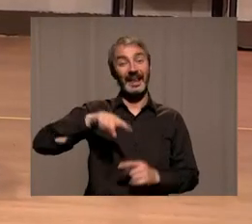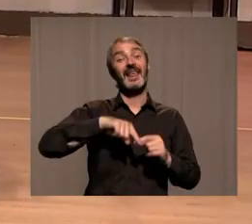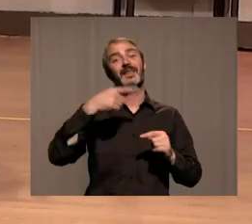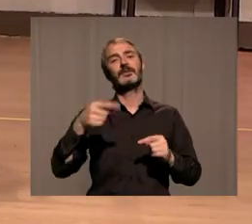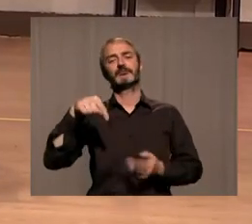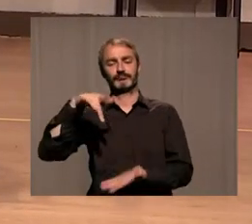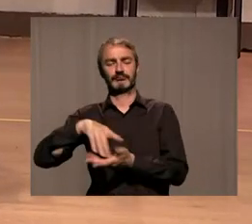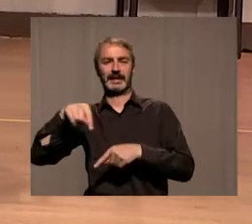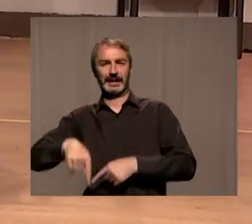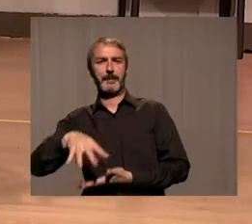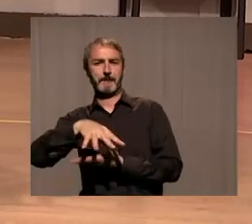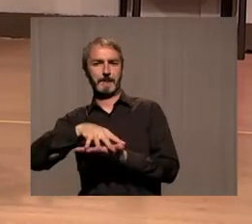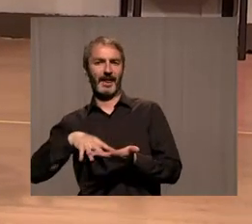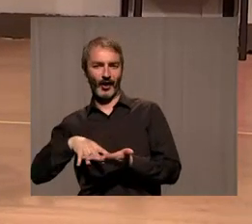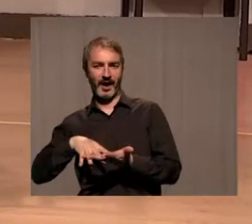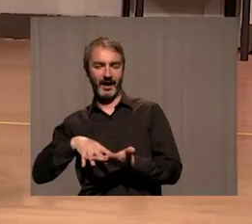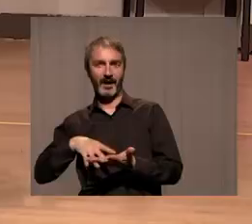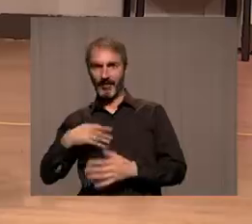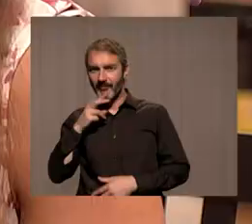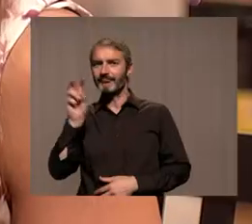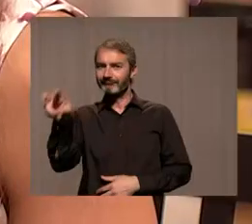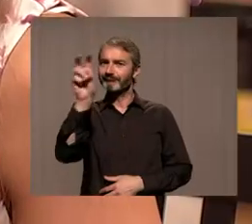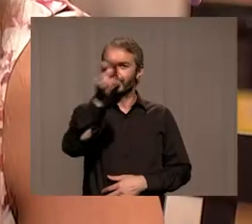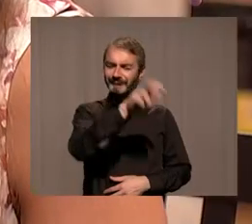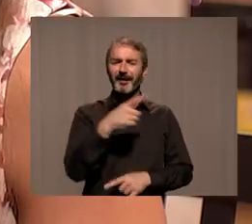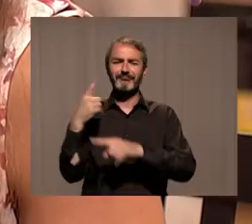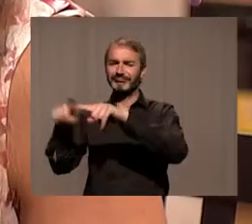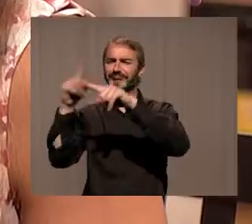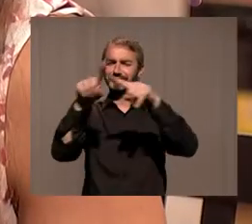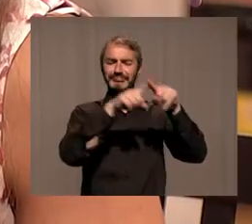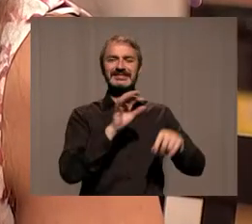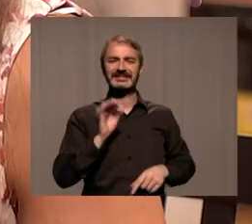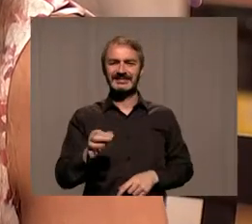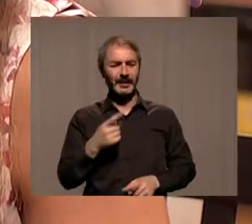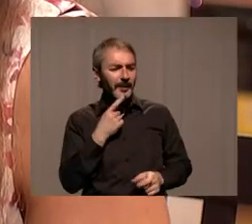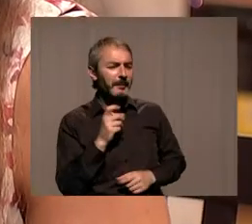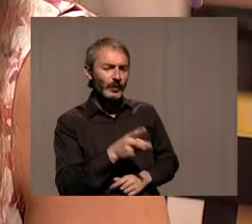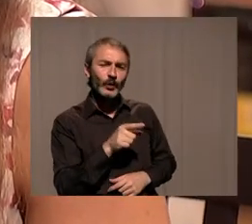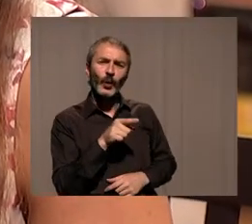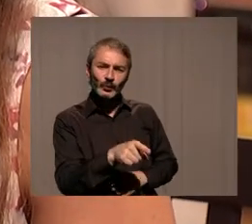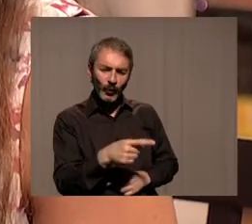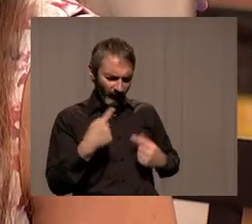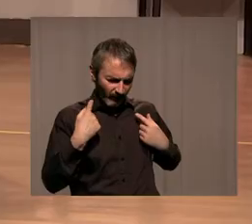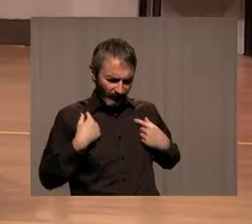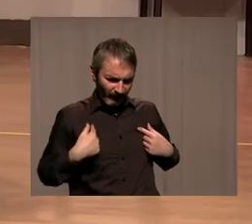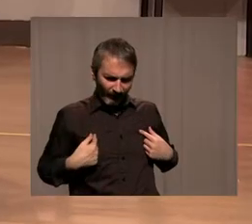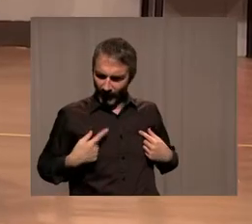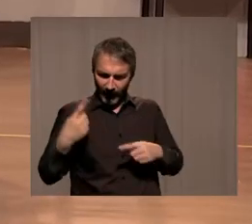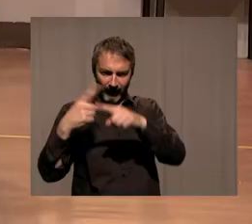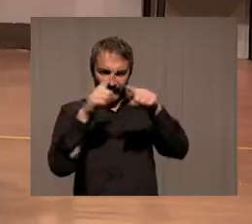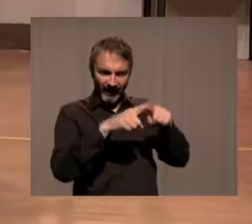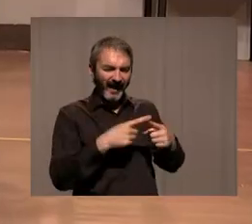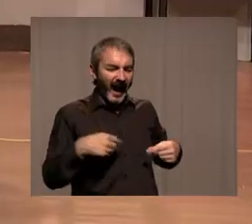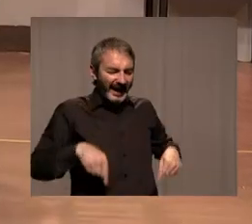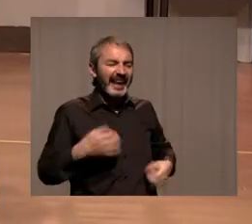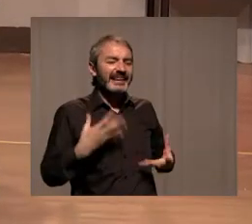Barcelona. Entonces, sí, bastantes sitios muy diferentes también. Y habiendo estado en tantos sitios, ¿cómo te sentiste aquí? Aquí la verdad